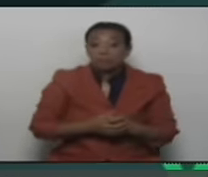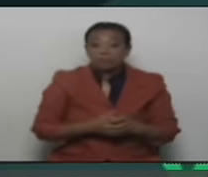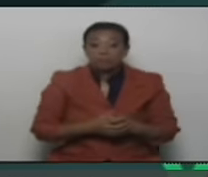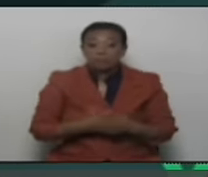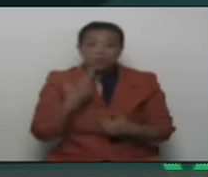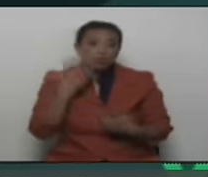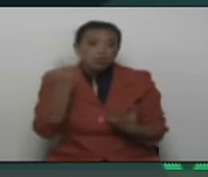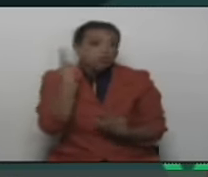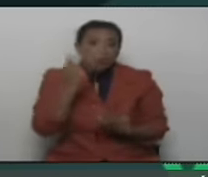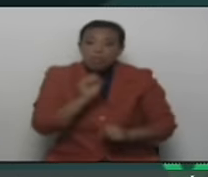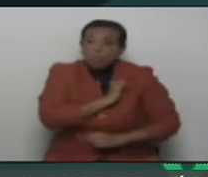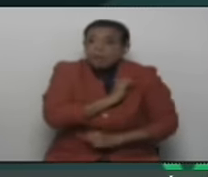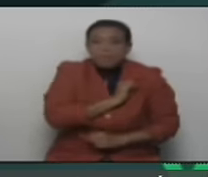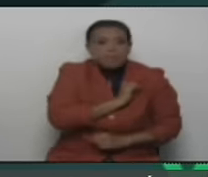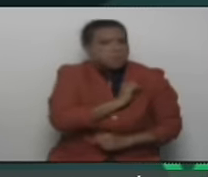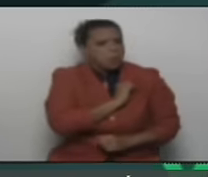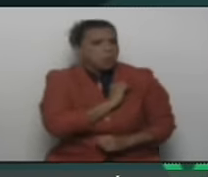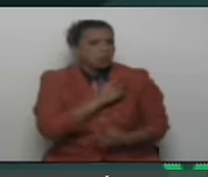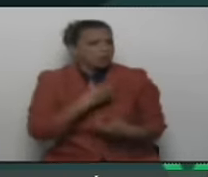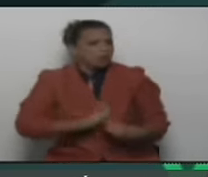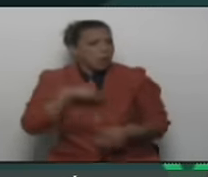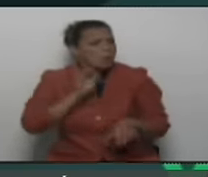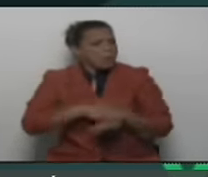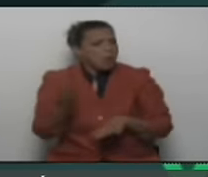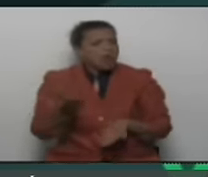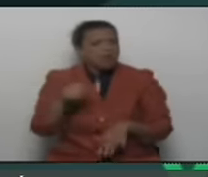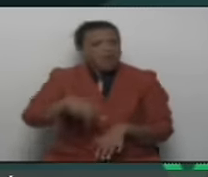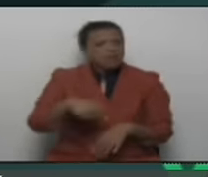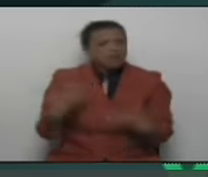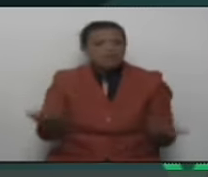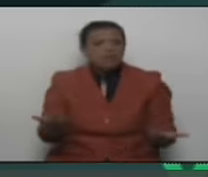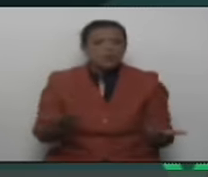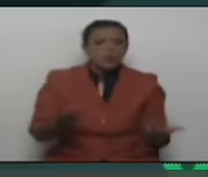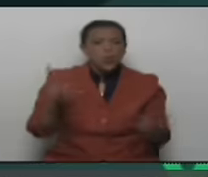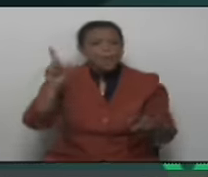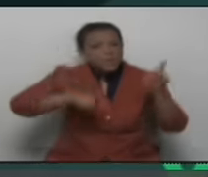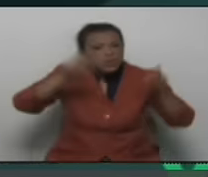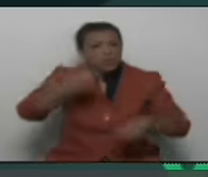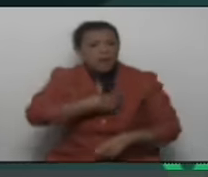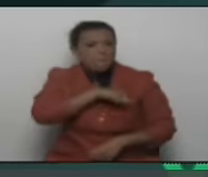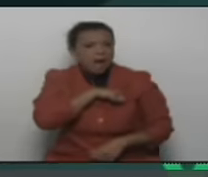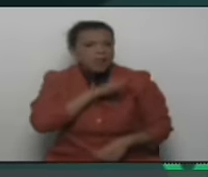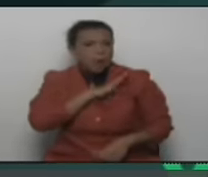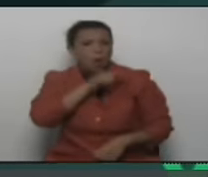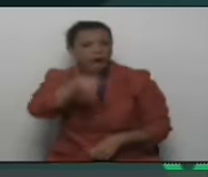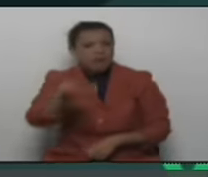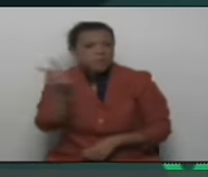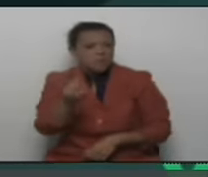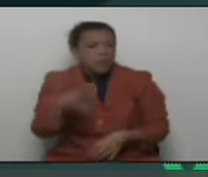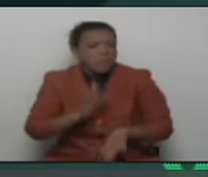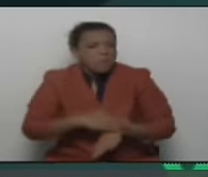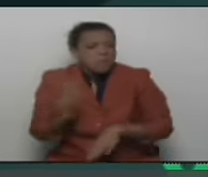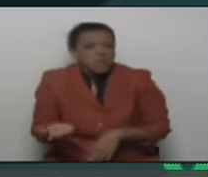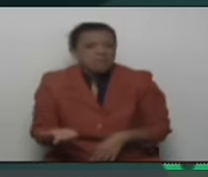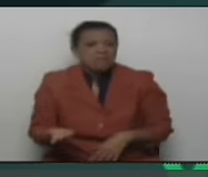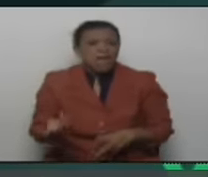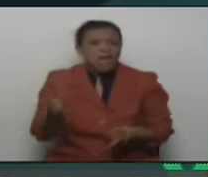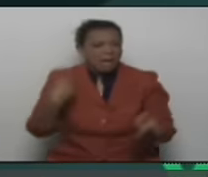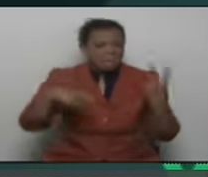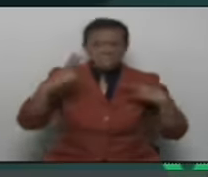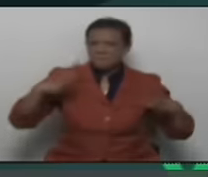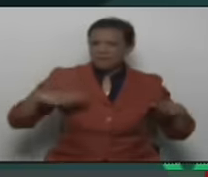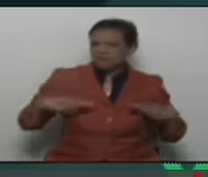que estaban muy nerviosos y que se les extrañaba que hacían unos ciudadanos españoles en